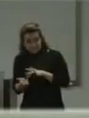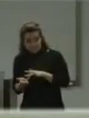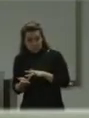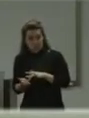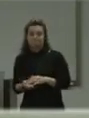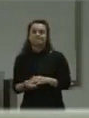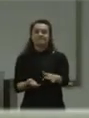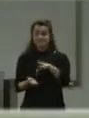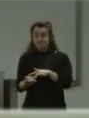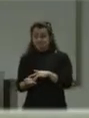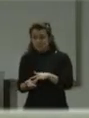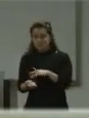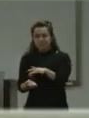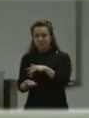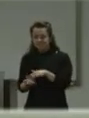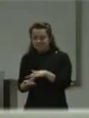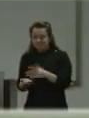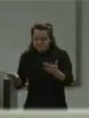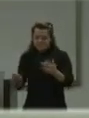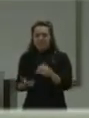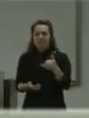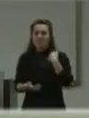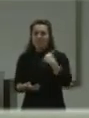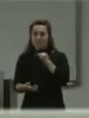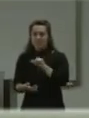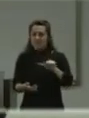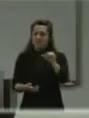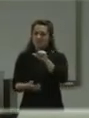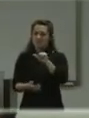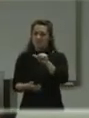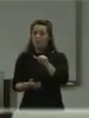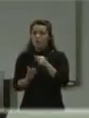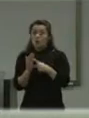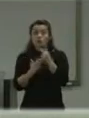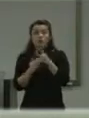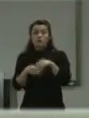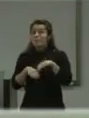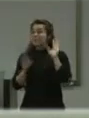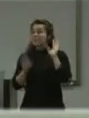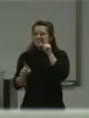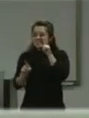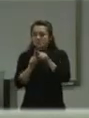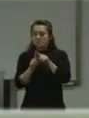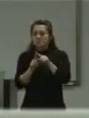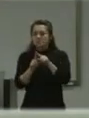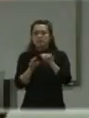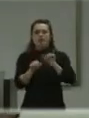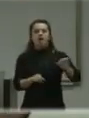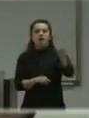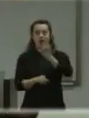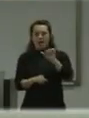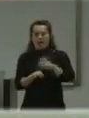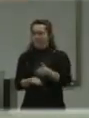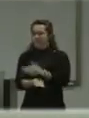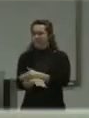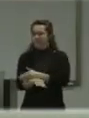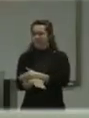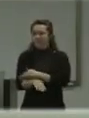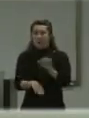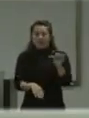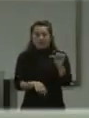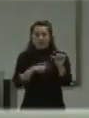de las de los de las jóvenes en un inicio el proyecto era solo para mujeres pero en vista de que no